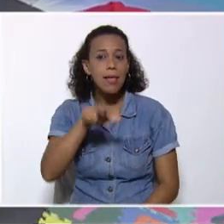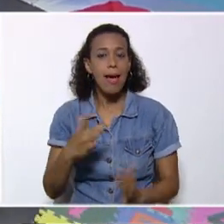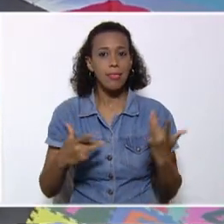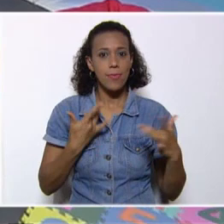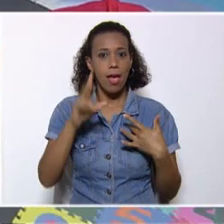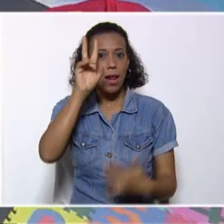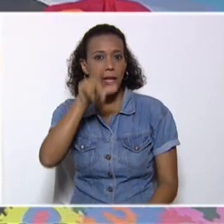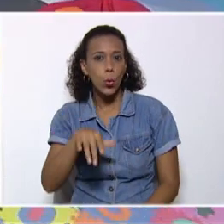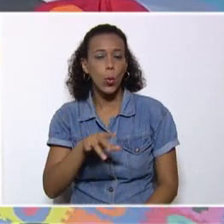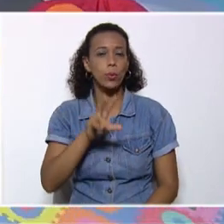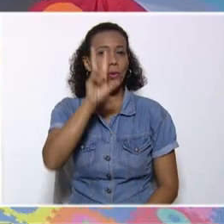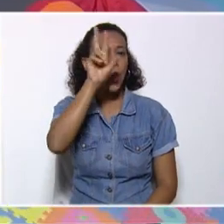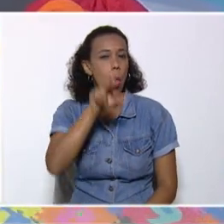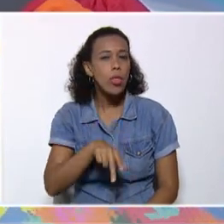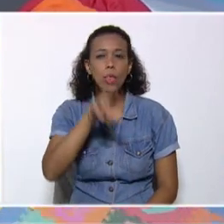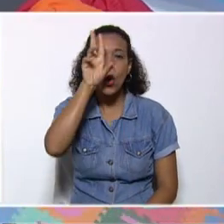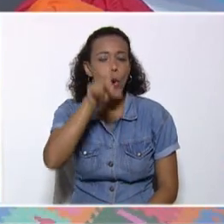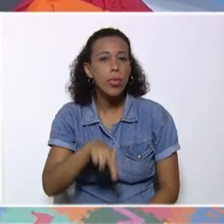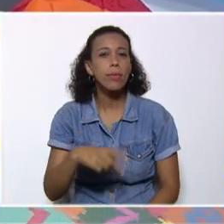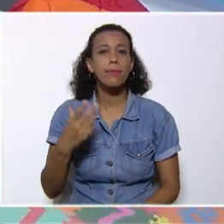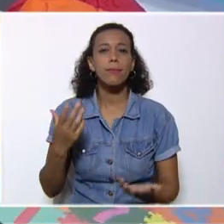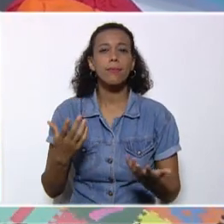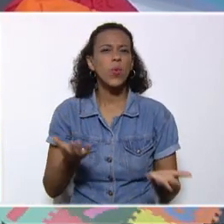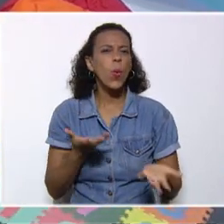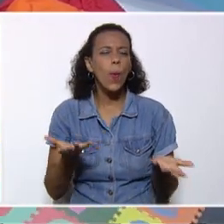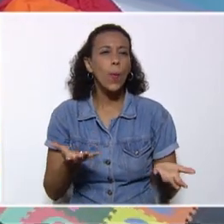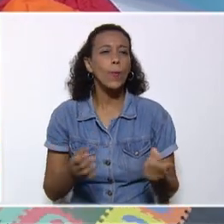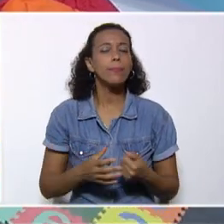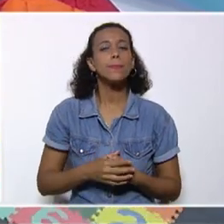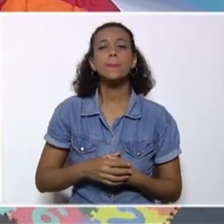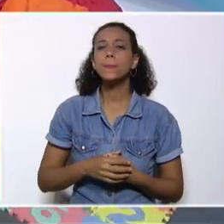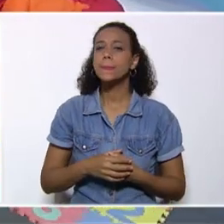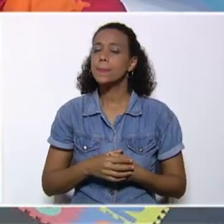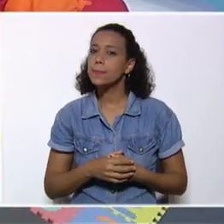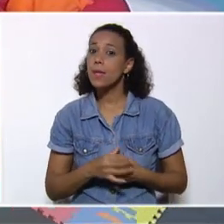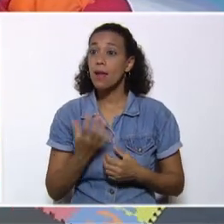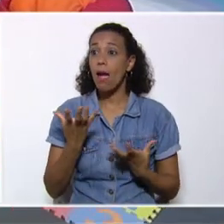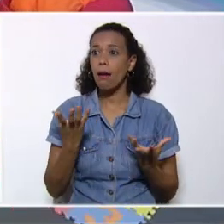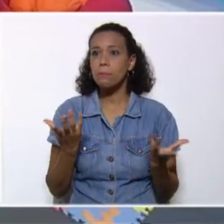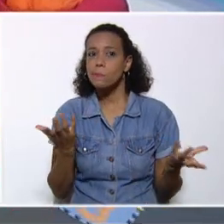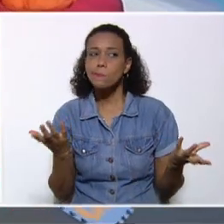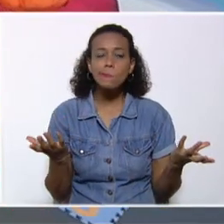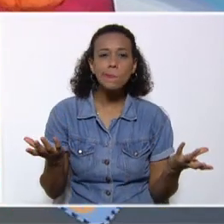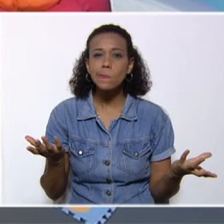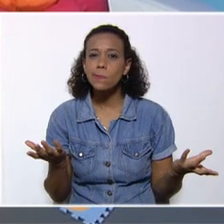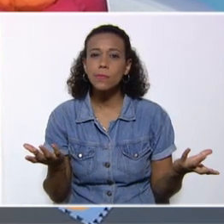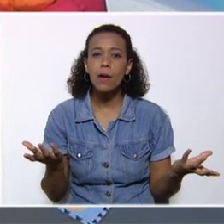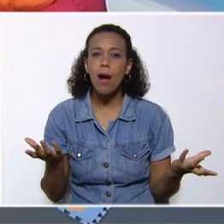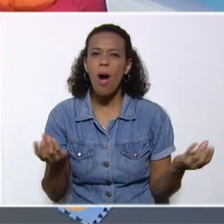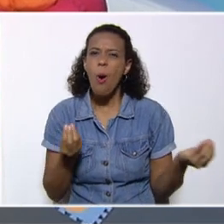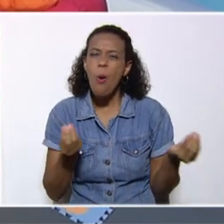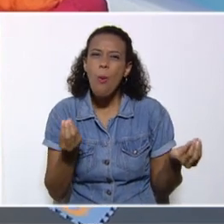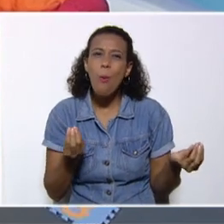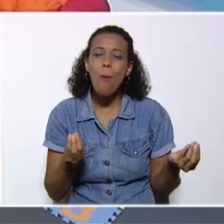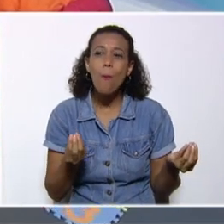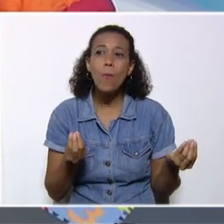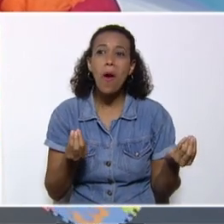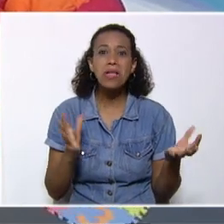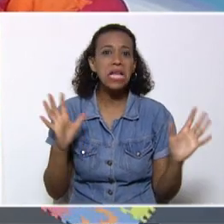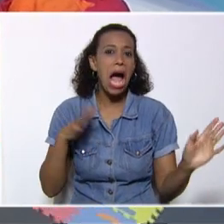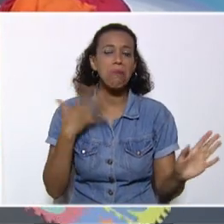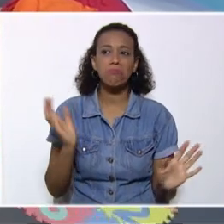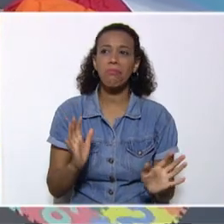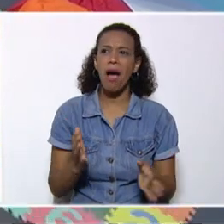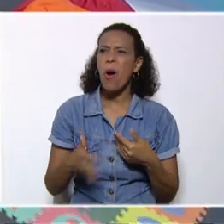que compartimos día a día con otras y con otros y que muchas veces lo hacemos y lo pasamos